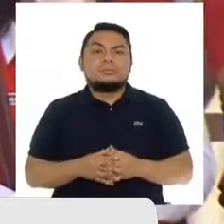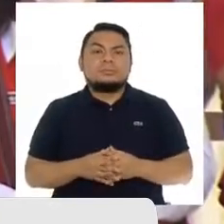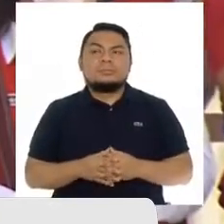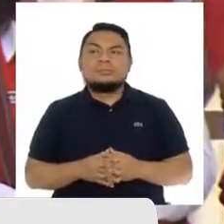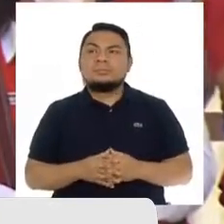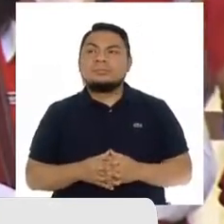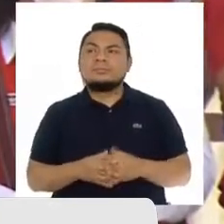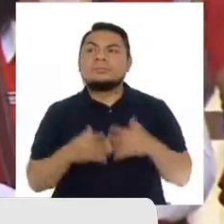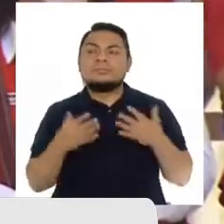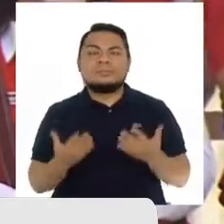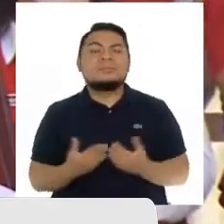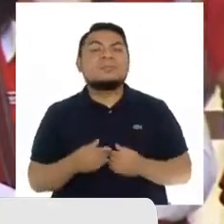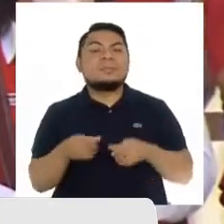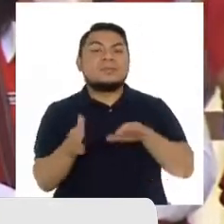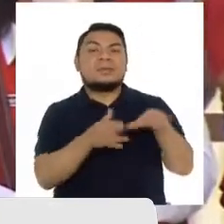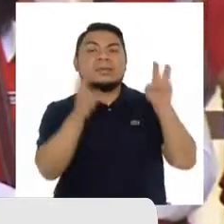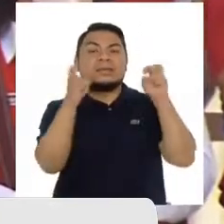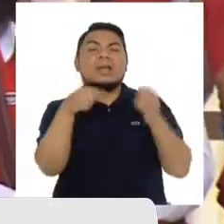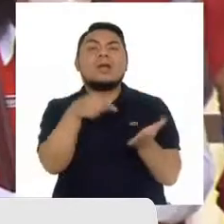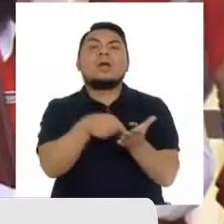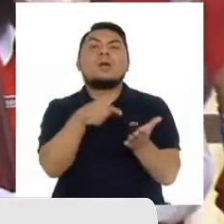cobro de deudas